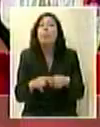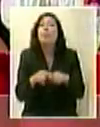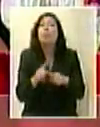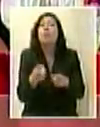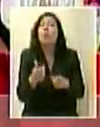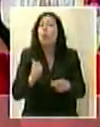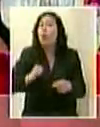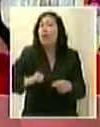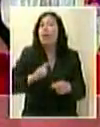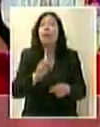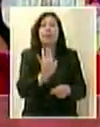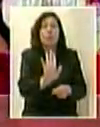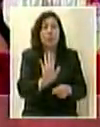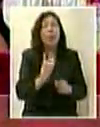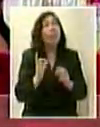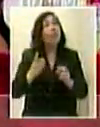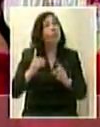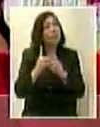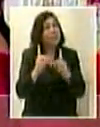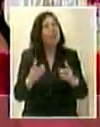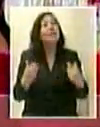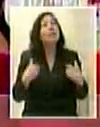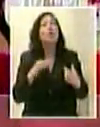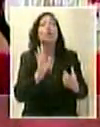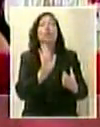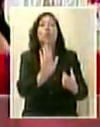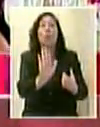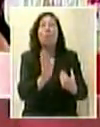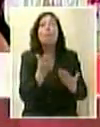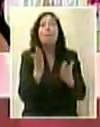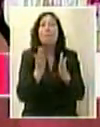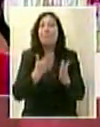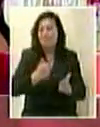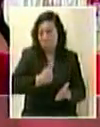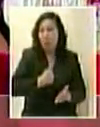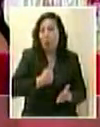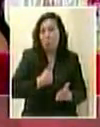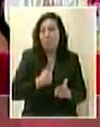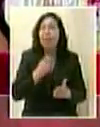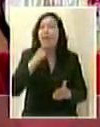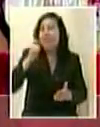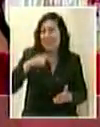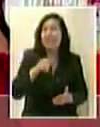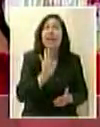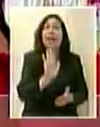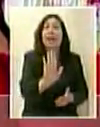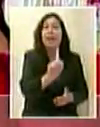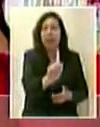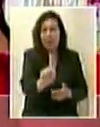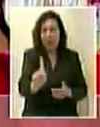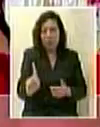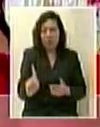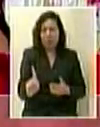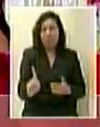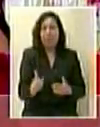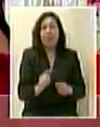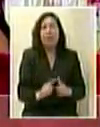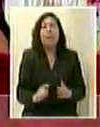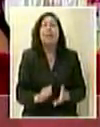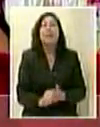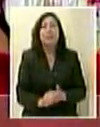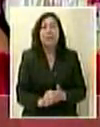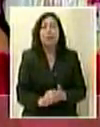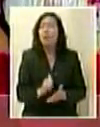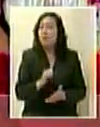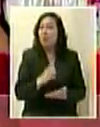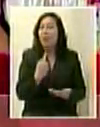un alcalde distrital, pero la comunidad tiene su propia organización, tiene sus propias necesidades. Entonces,